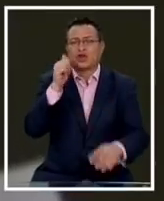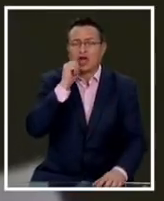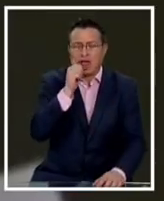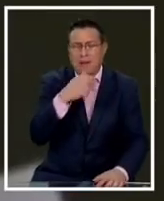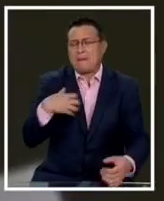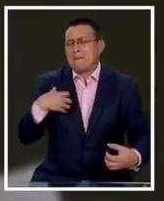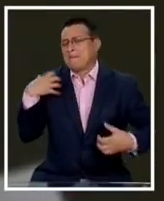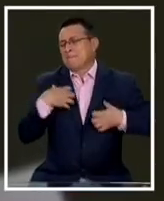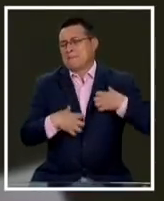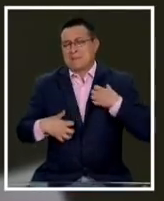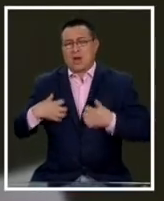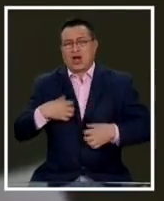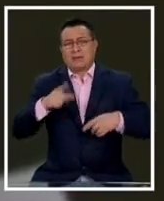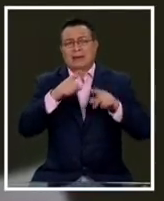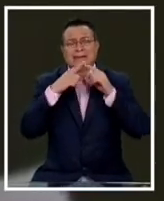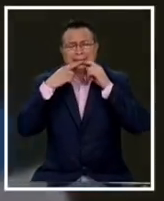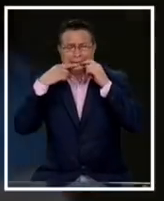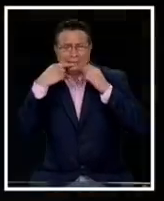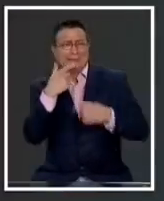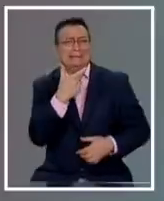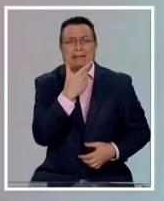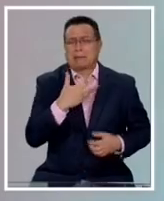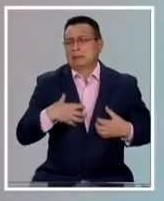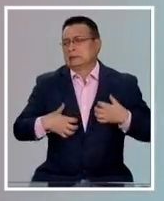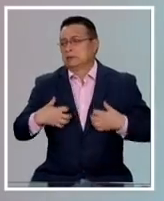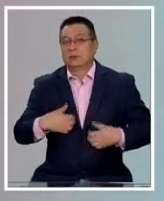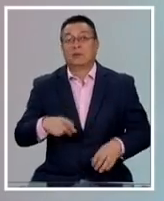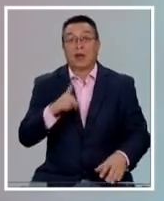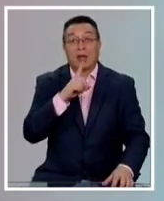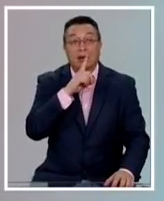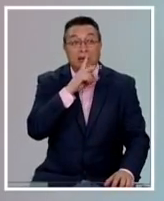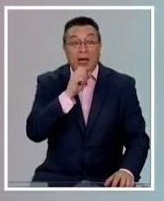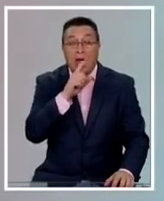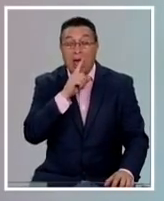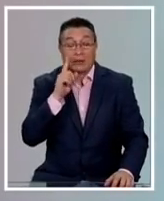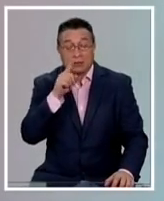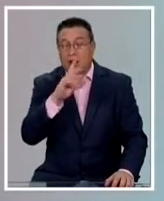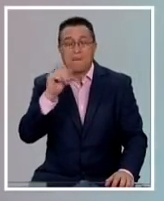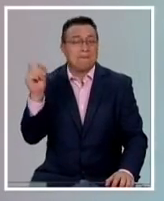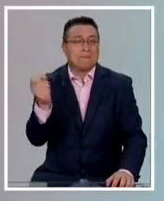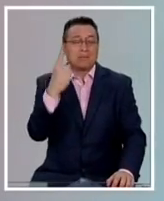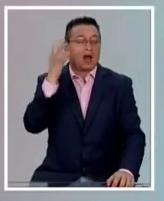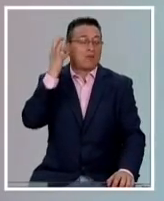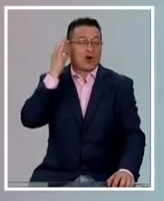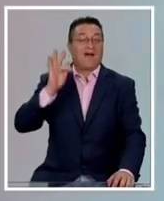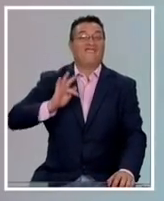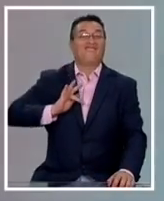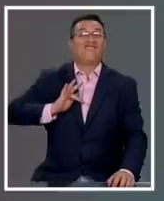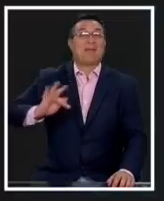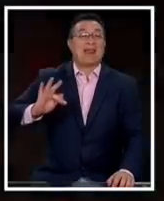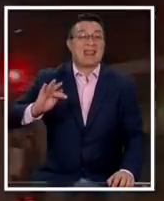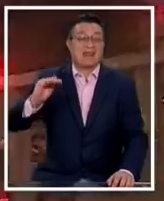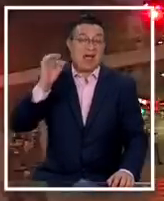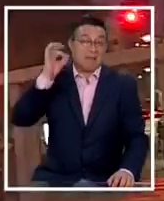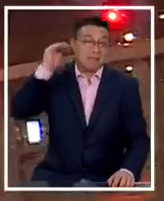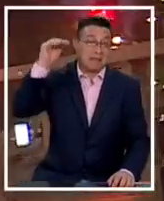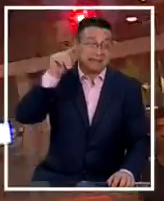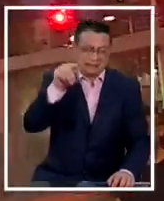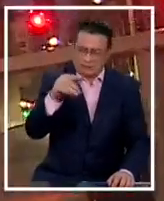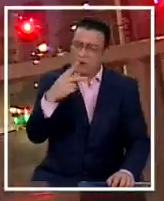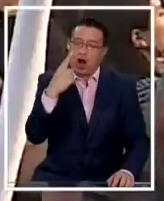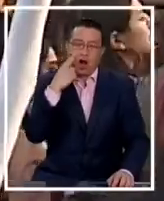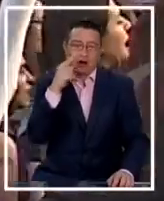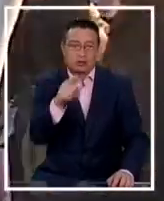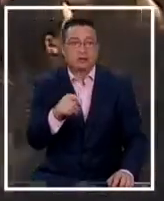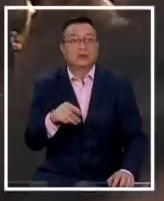me molesta su sonrisa fría. La Tati yo la distingo entre las primeras feministas de las conocidas, digamos. Antes de